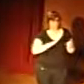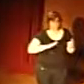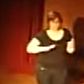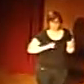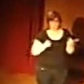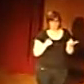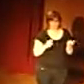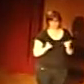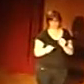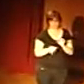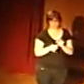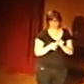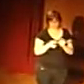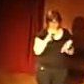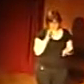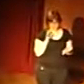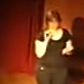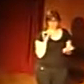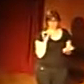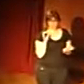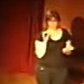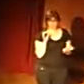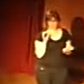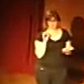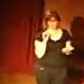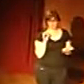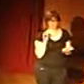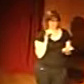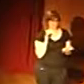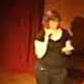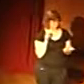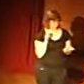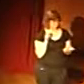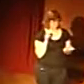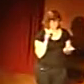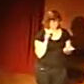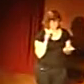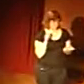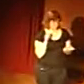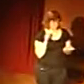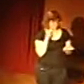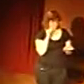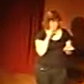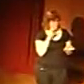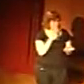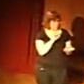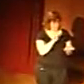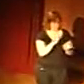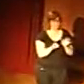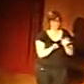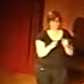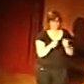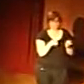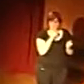tiene la fortuna de tener alguno o o o o tiene intención de hacerlo en el caso de Pérez villamil lo extraordinariamente